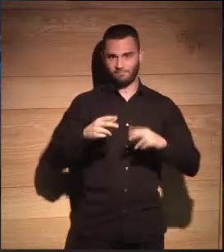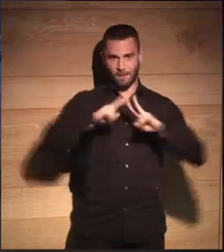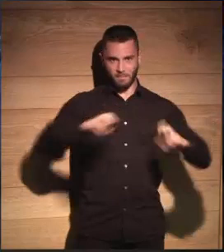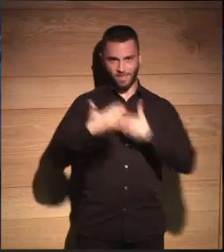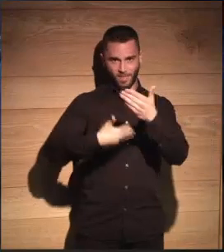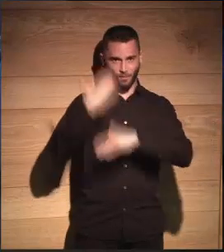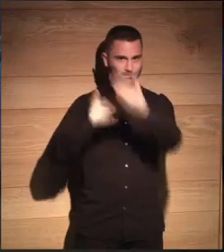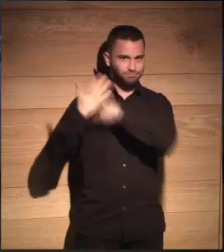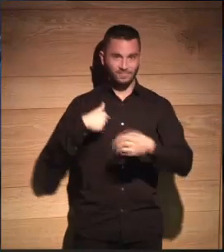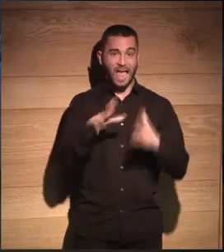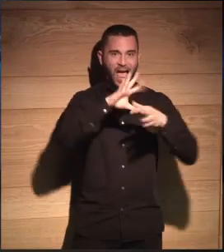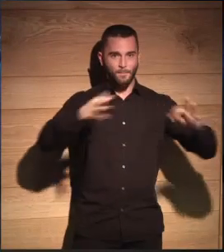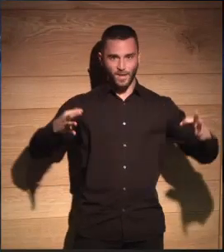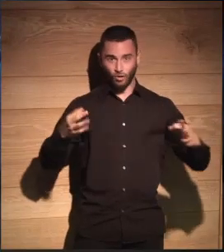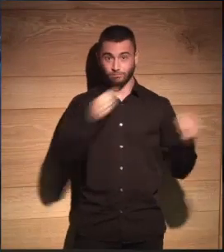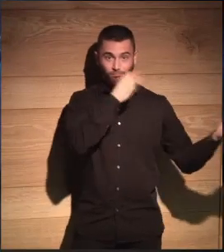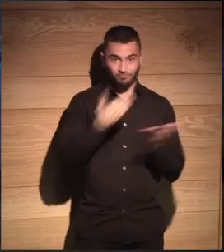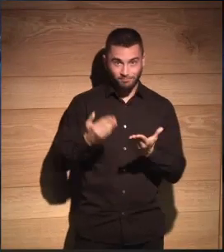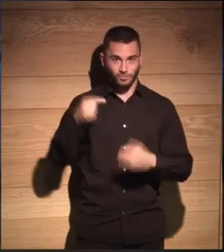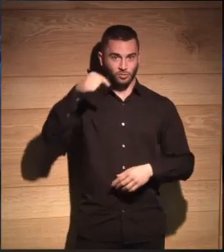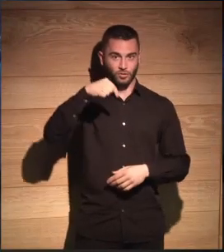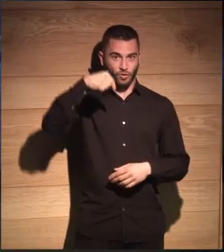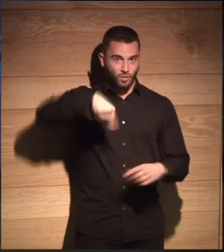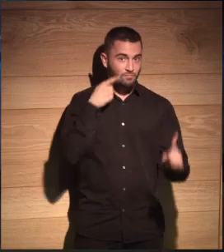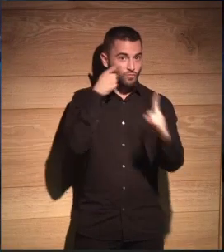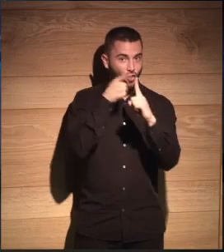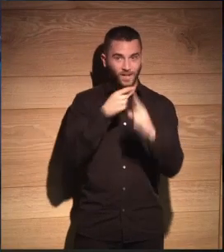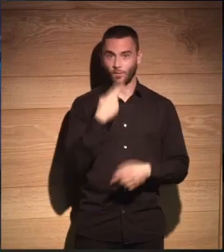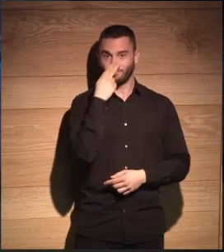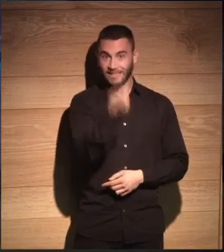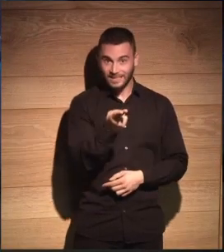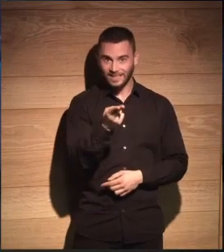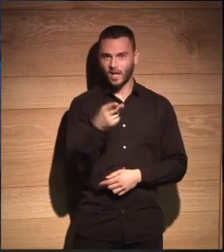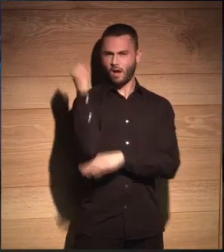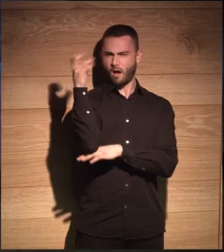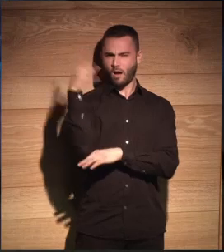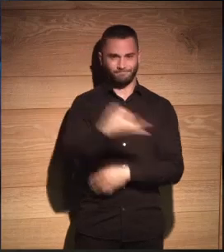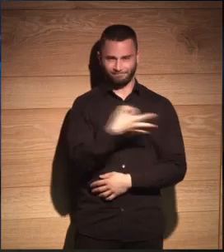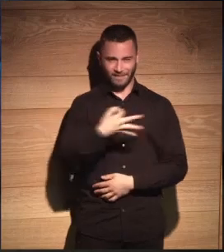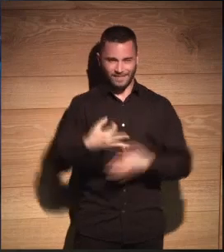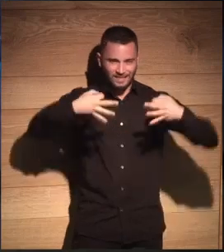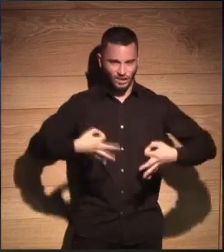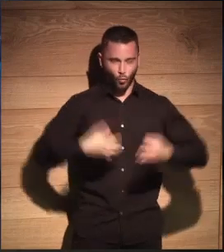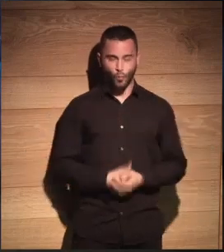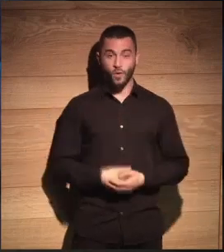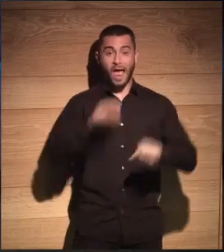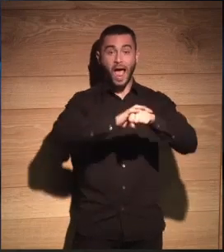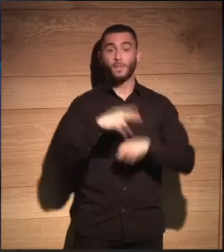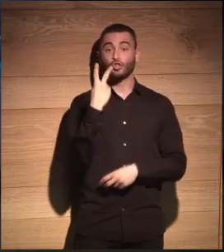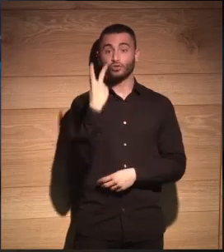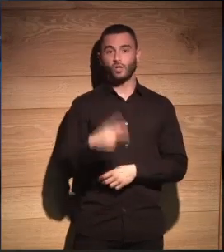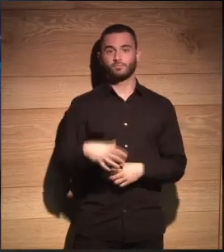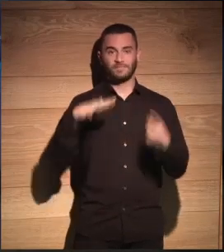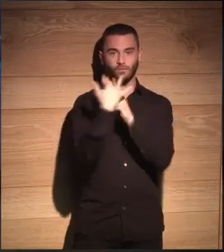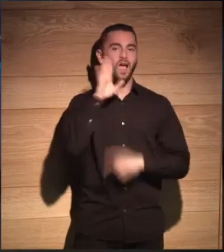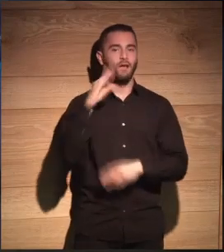hemos traído a muy buenos amigos para hacer una visita y dar una charla seguro magistral. Dos de los amigos que nos han apoyado en